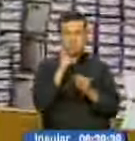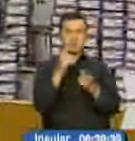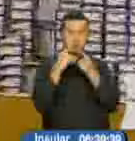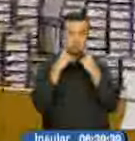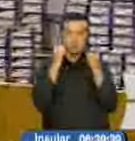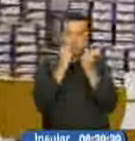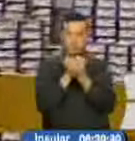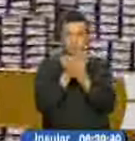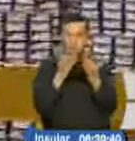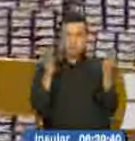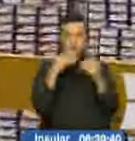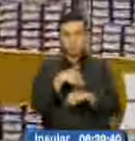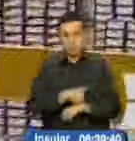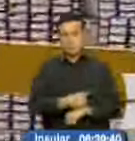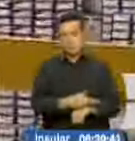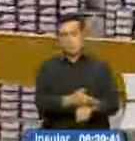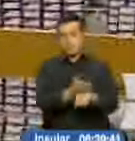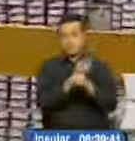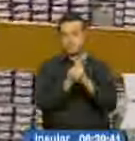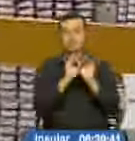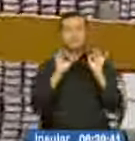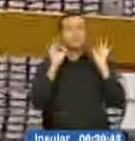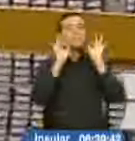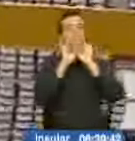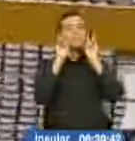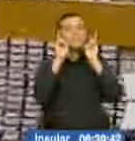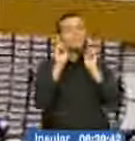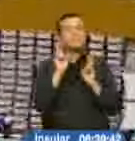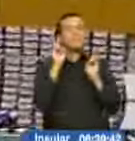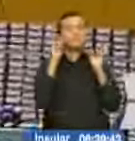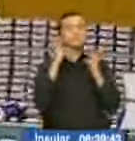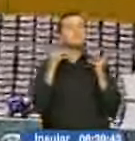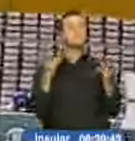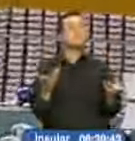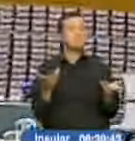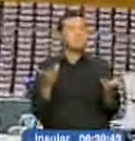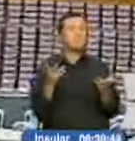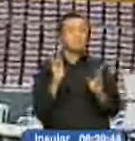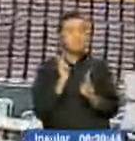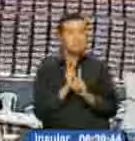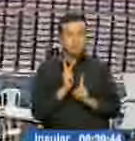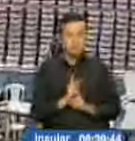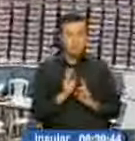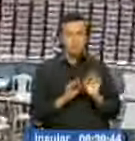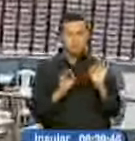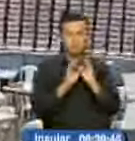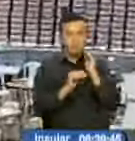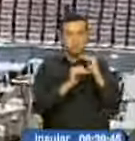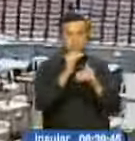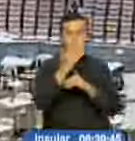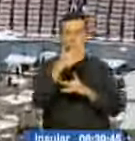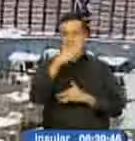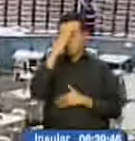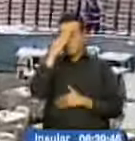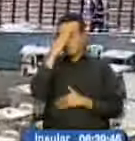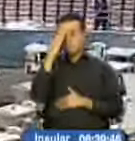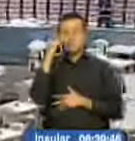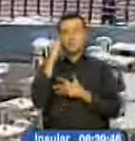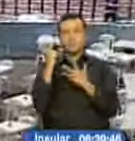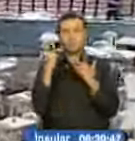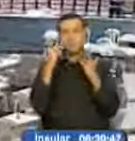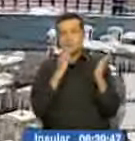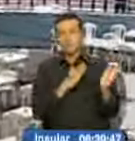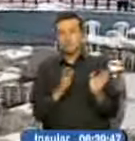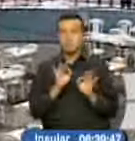anunciando durante toda la jornada quizás temas que tengan que ver de relevancia con este proceso? Tengo entendido que van a haber varias presentaciones.